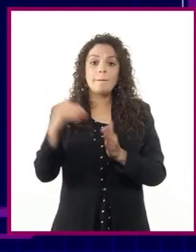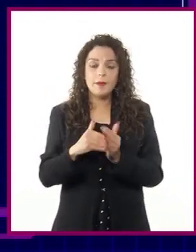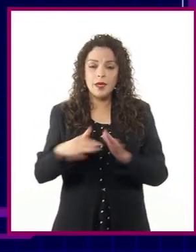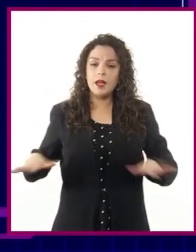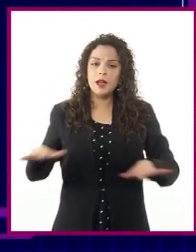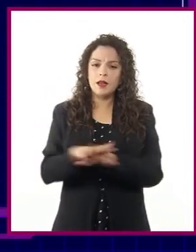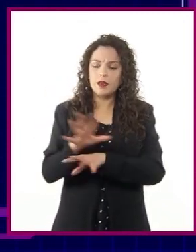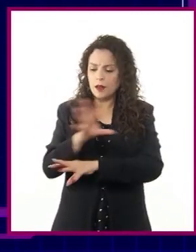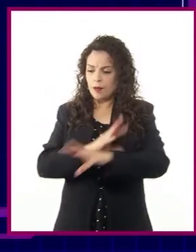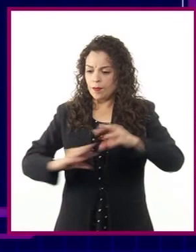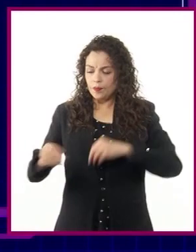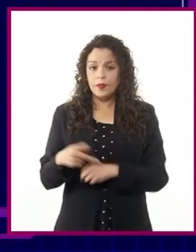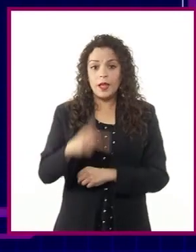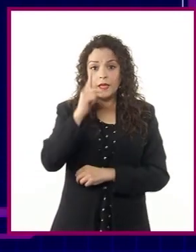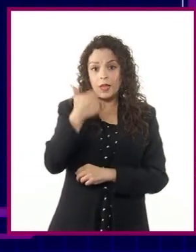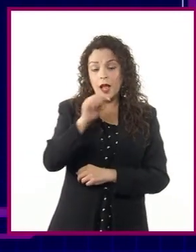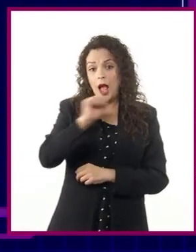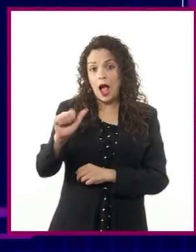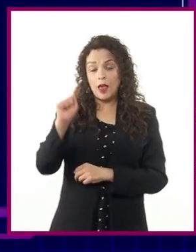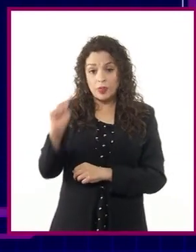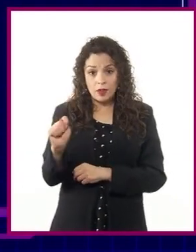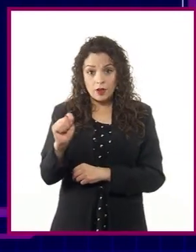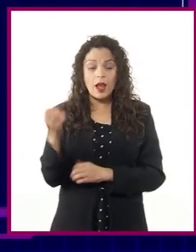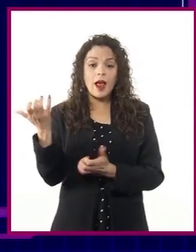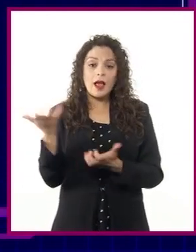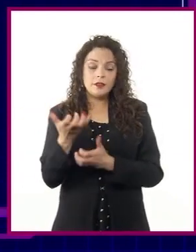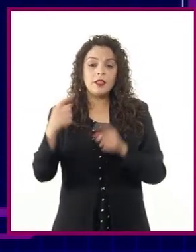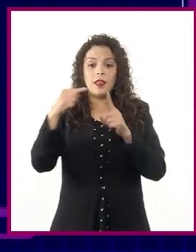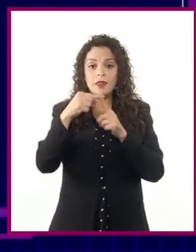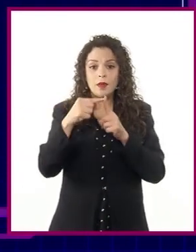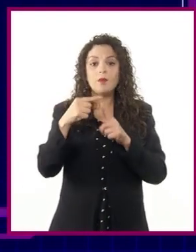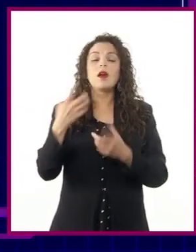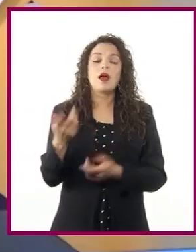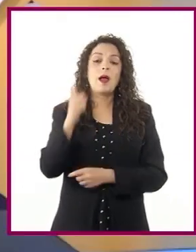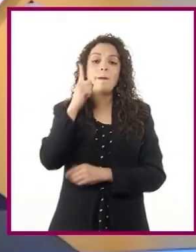kilogramos a toneladas se realiza una división entre 1000.